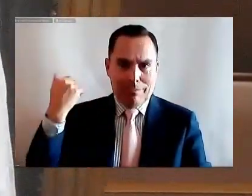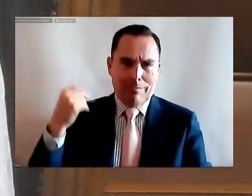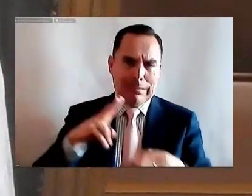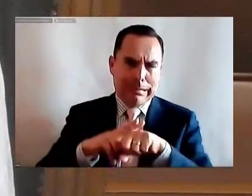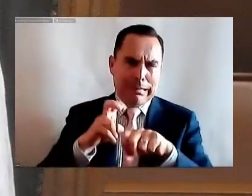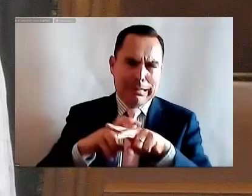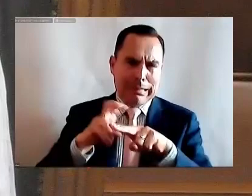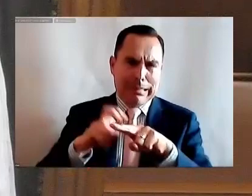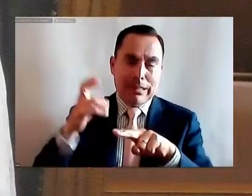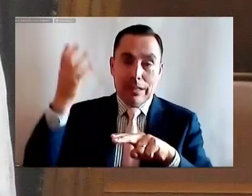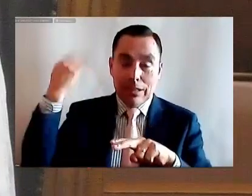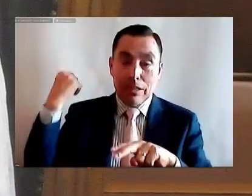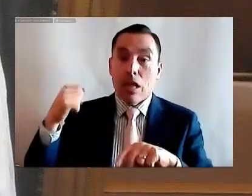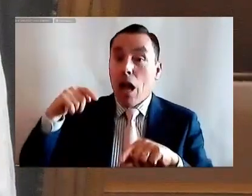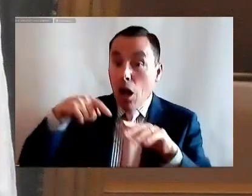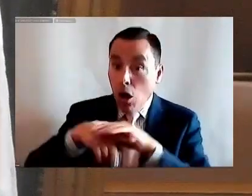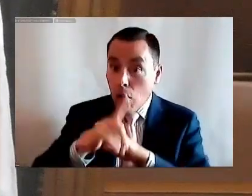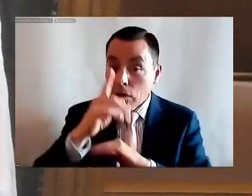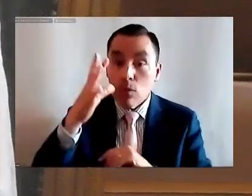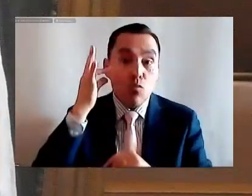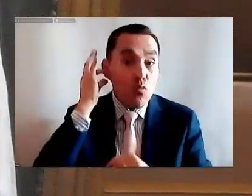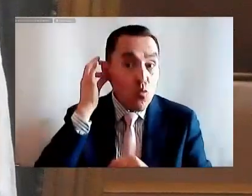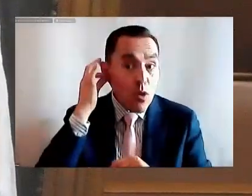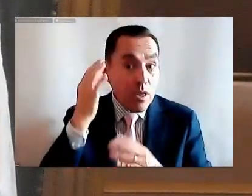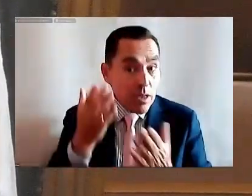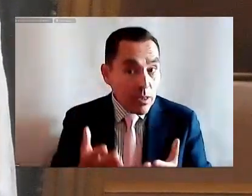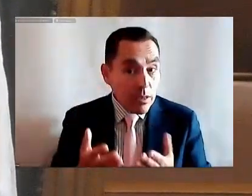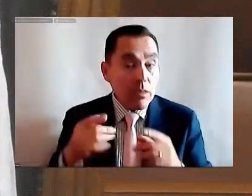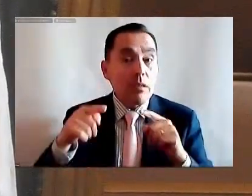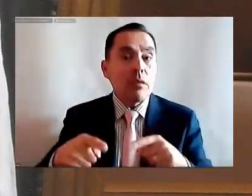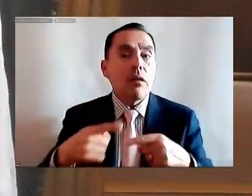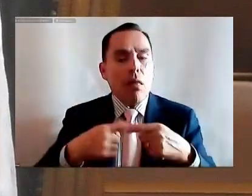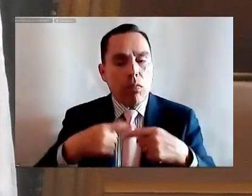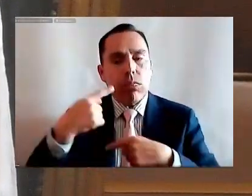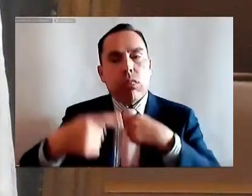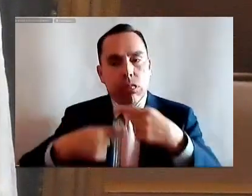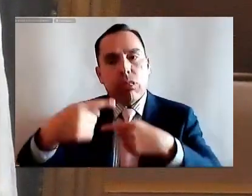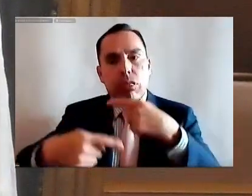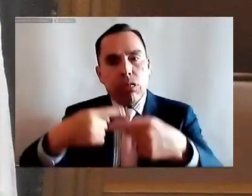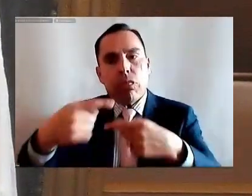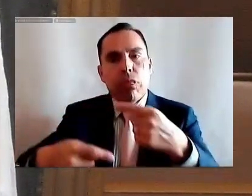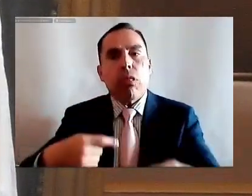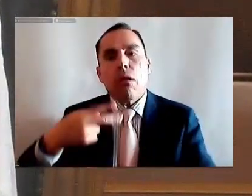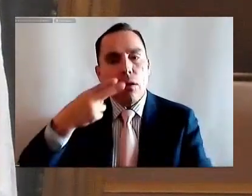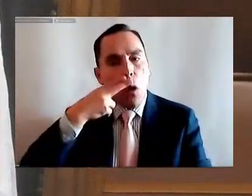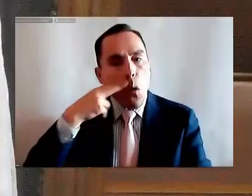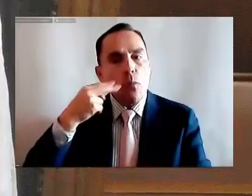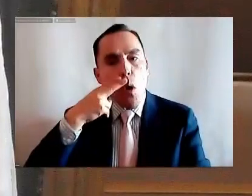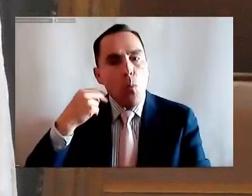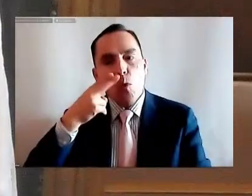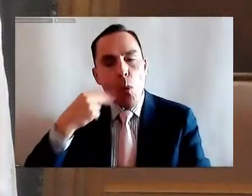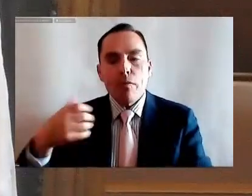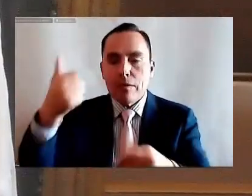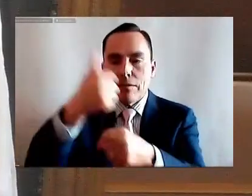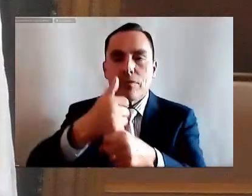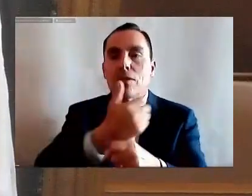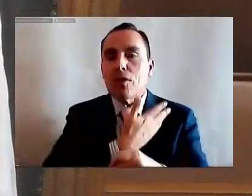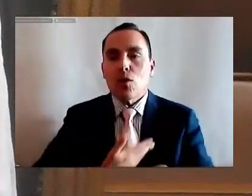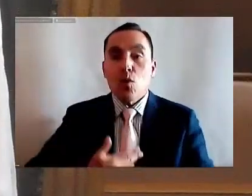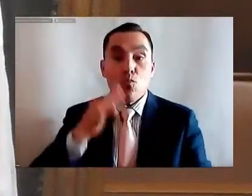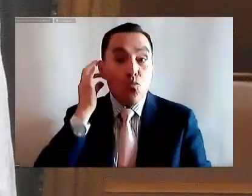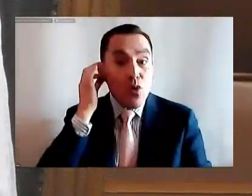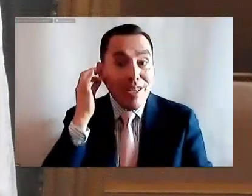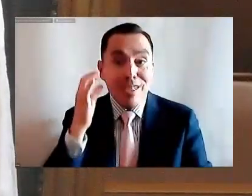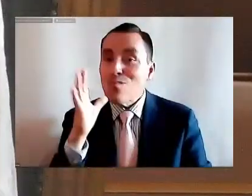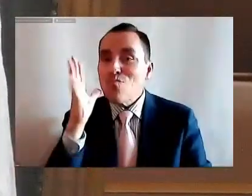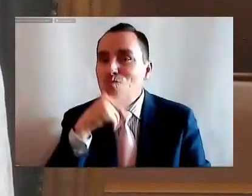han ingresado mujeres a la Corte Suprema, se seguirá arrastrando la situación que no tendremos presidente de la Corte Suprema hasta